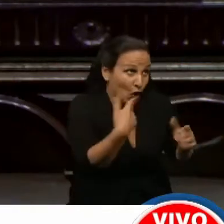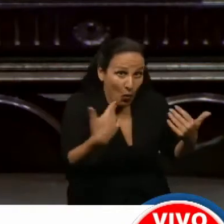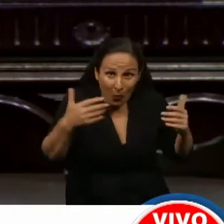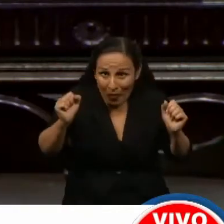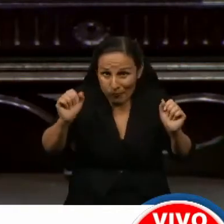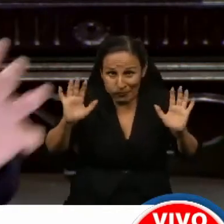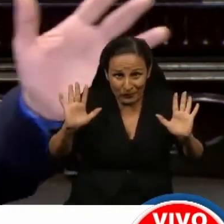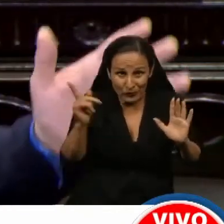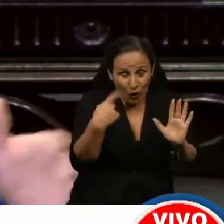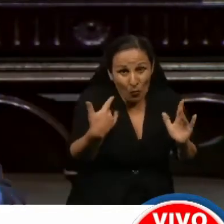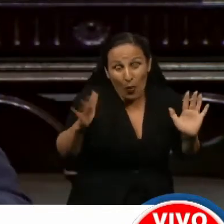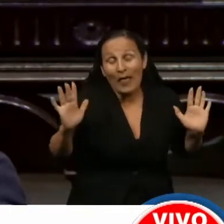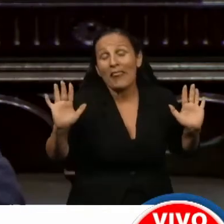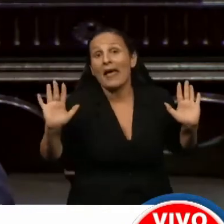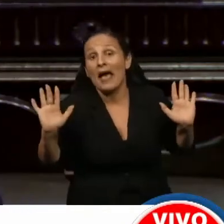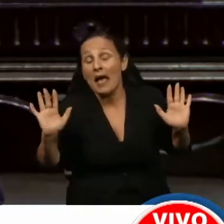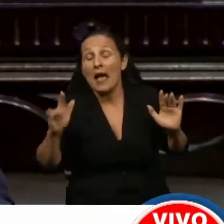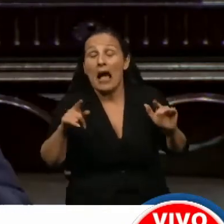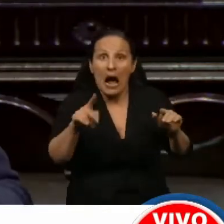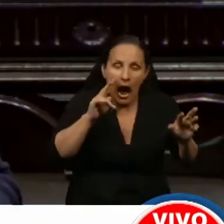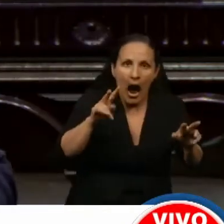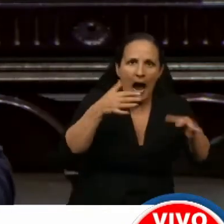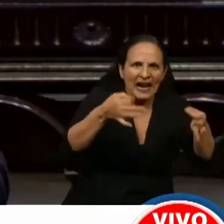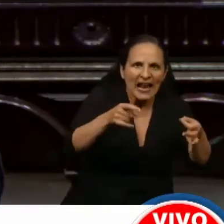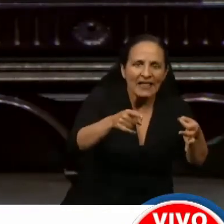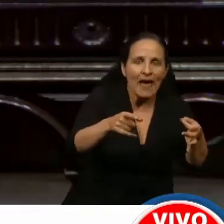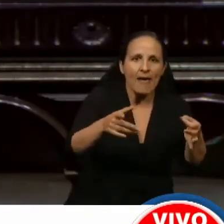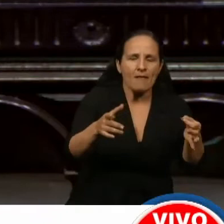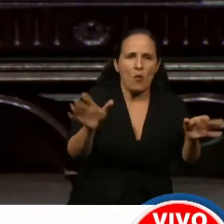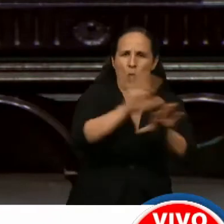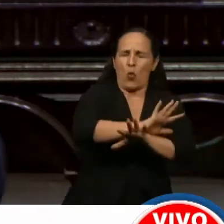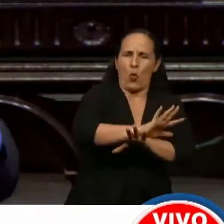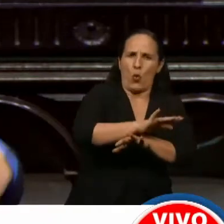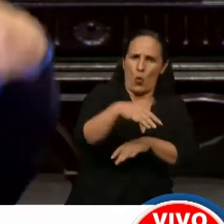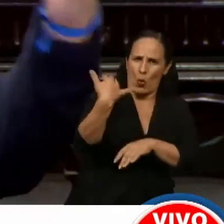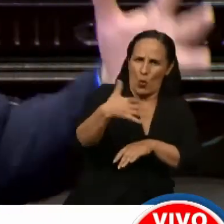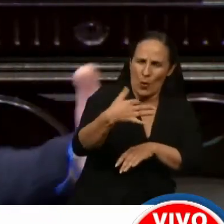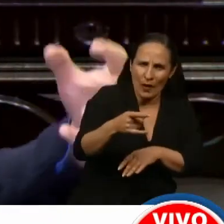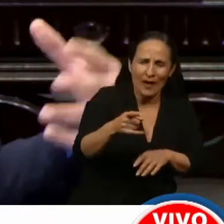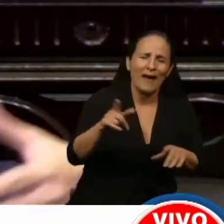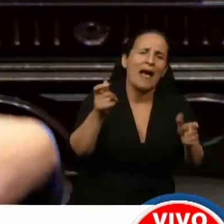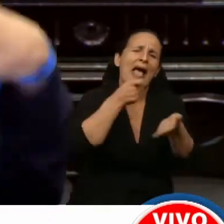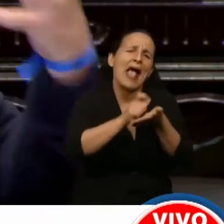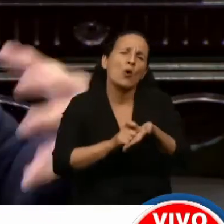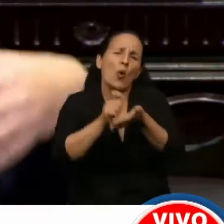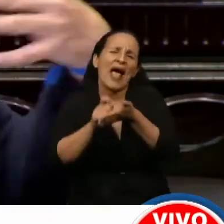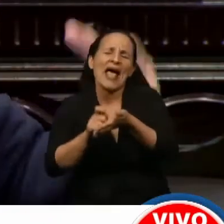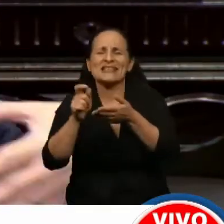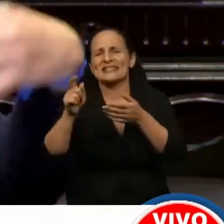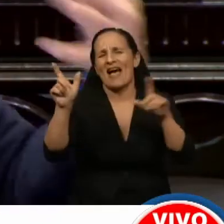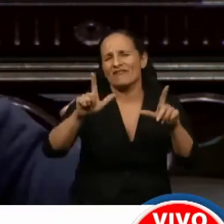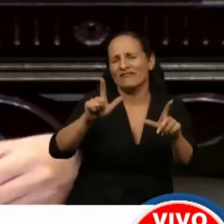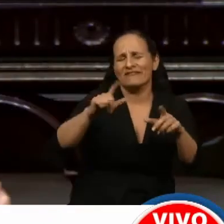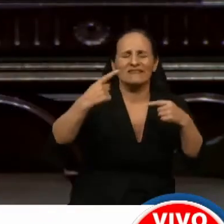Nadie está exento de eso. De repente se encontraron con una realidad que parecía que no era la que le decían los encuestadores,